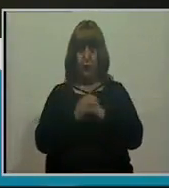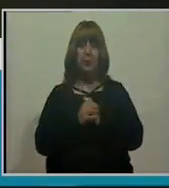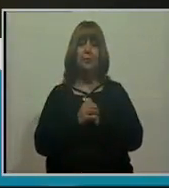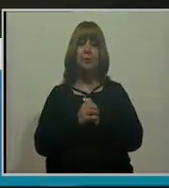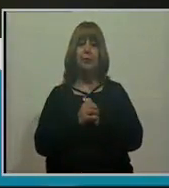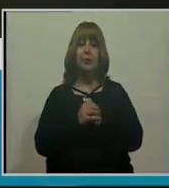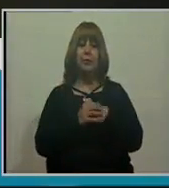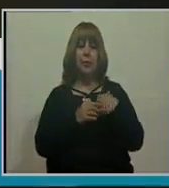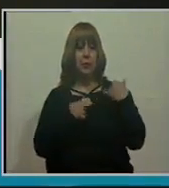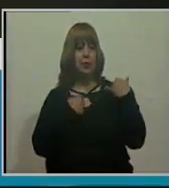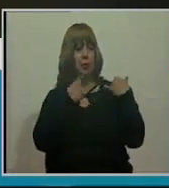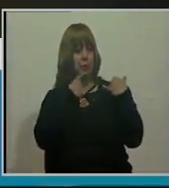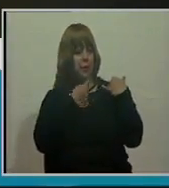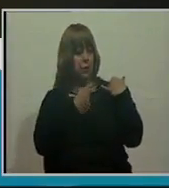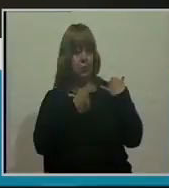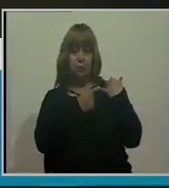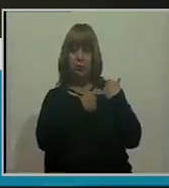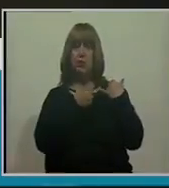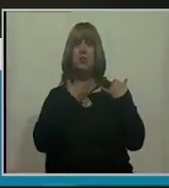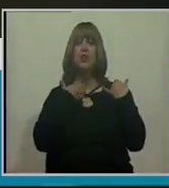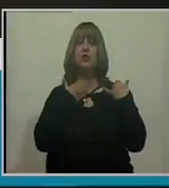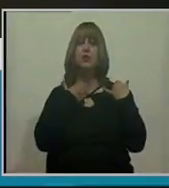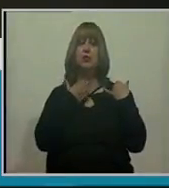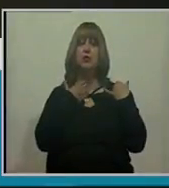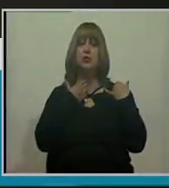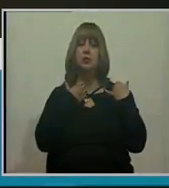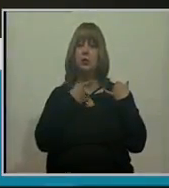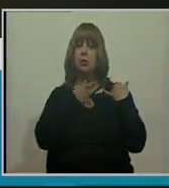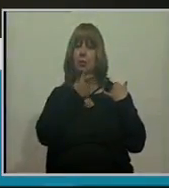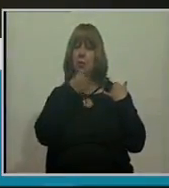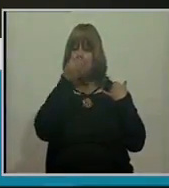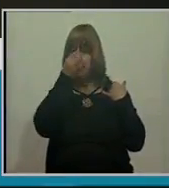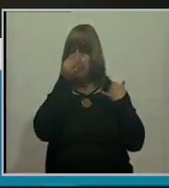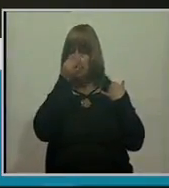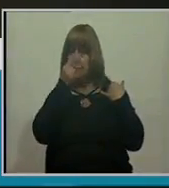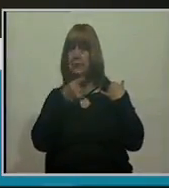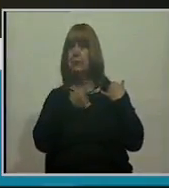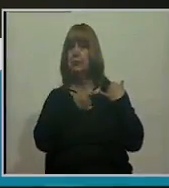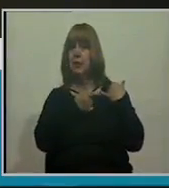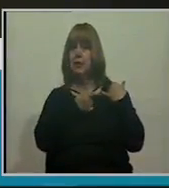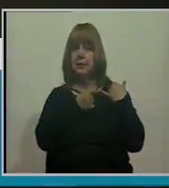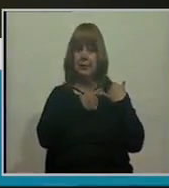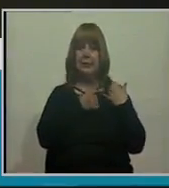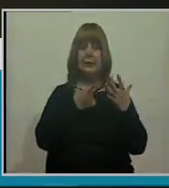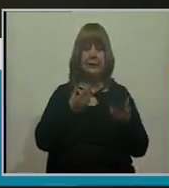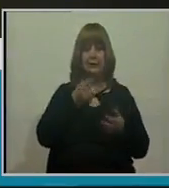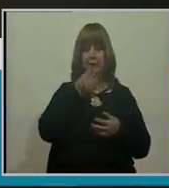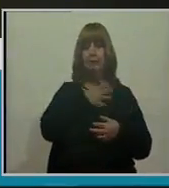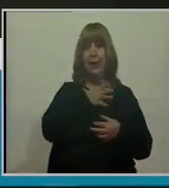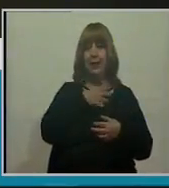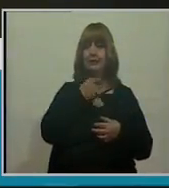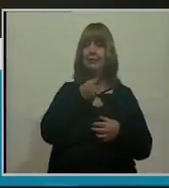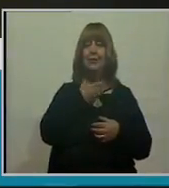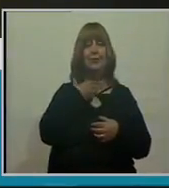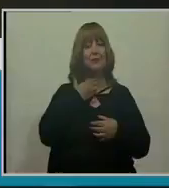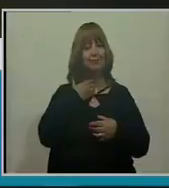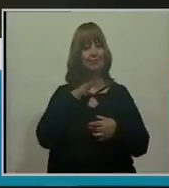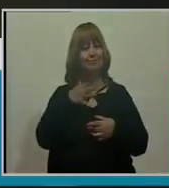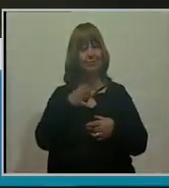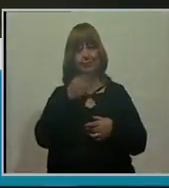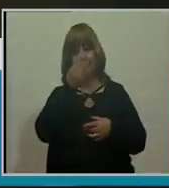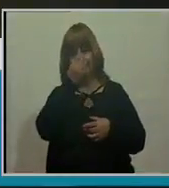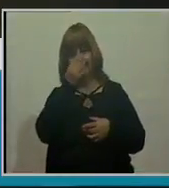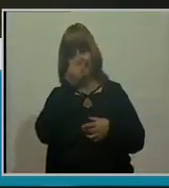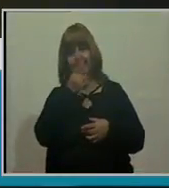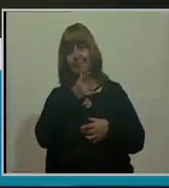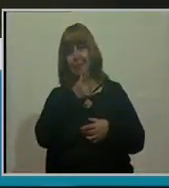voz es de recién levantado o va camino a una difusión? Vienen algunos síntomas de resfrío, ¿vio? Así que estamos tratando de cuidarnos.